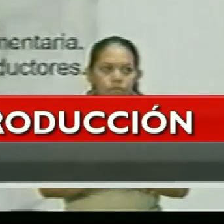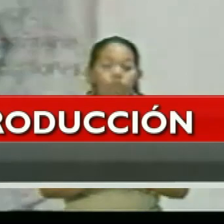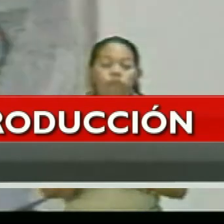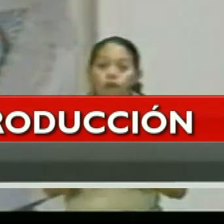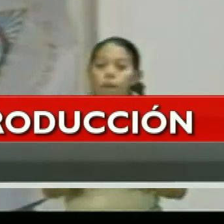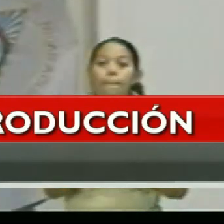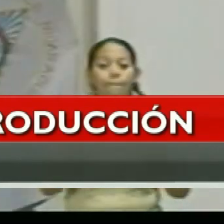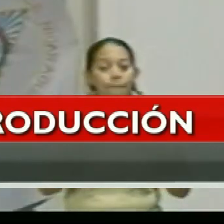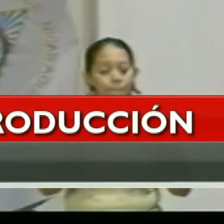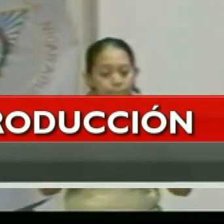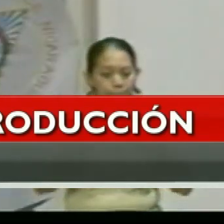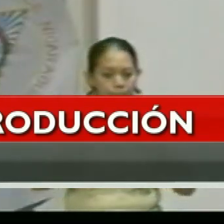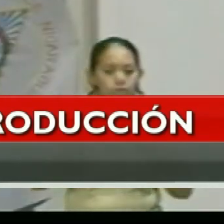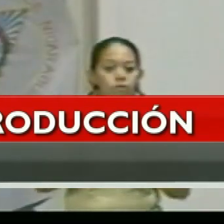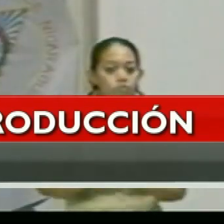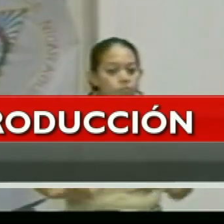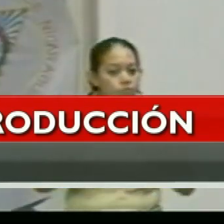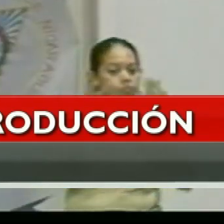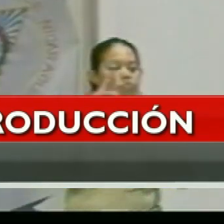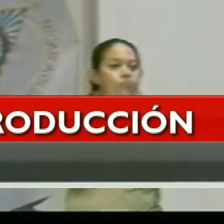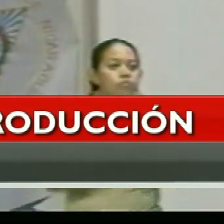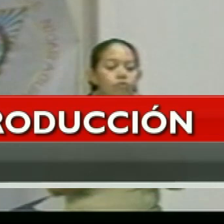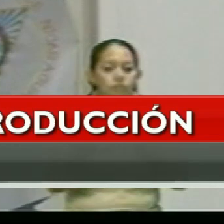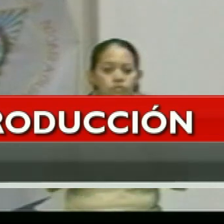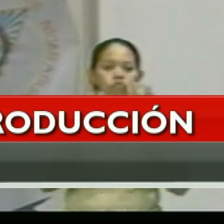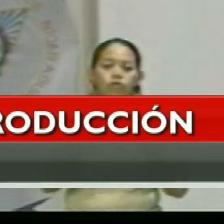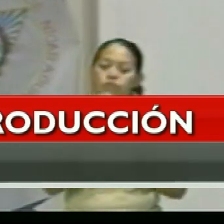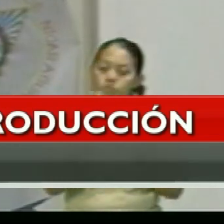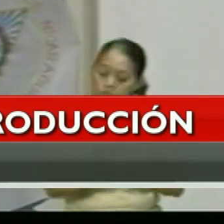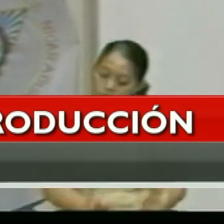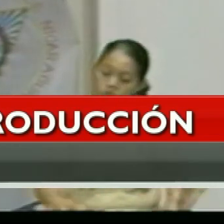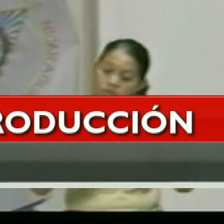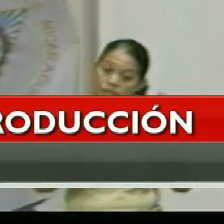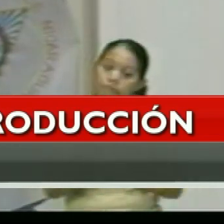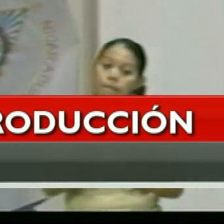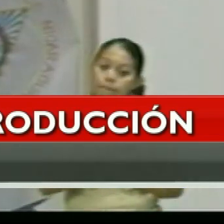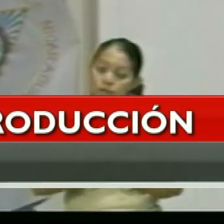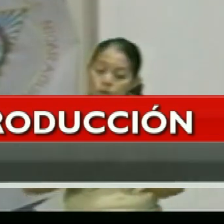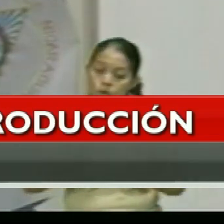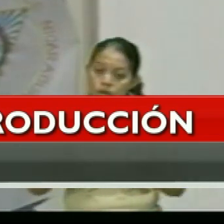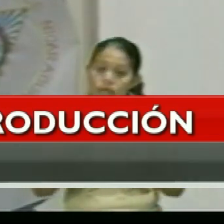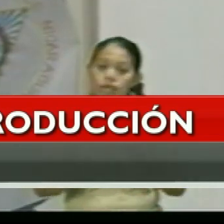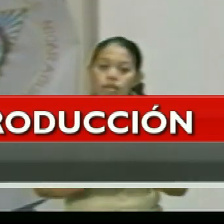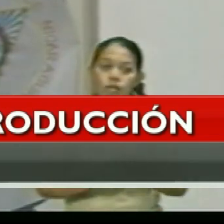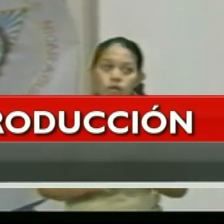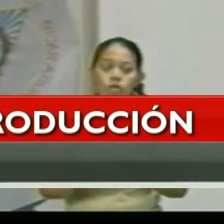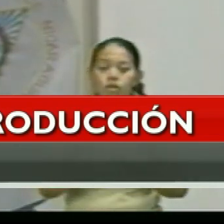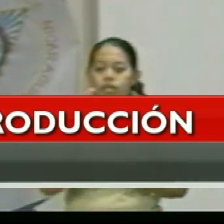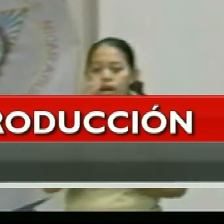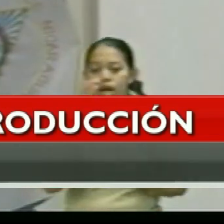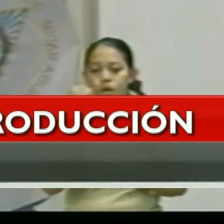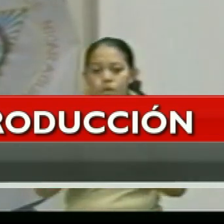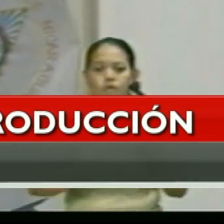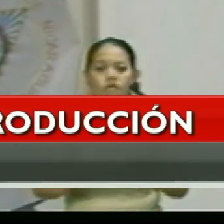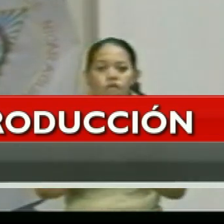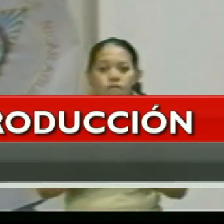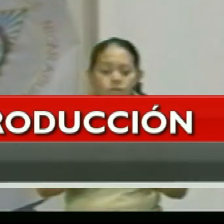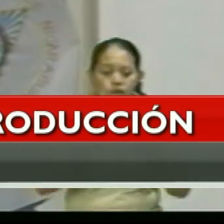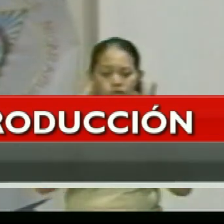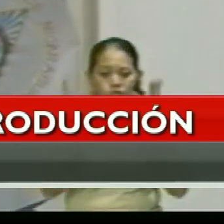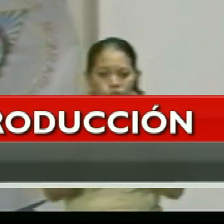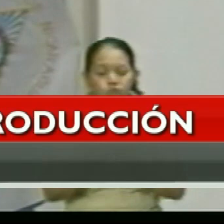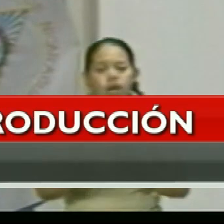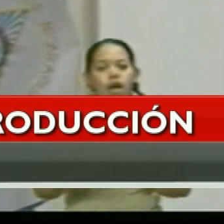porque los mercados lo demandan, creemos que tenemos una gran oportunidad de potenciarlo, como cacao, frutas, arroz y